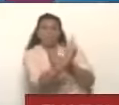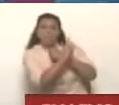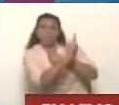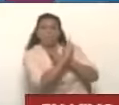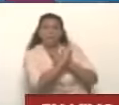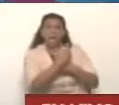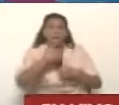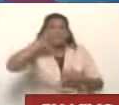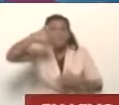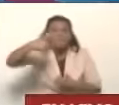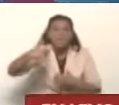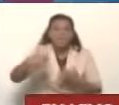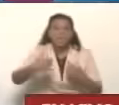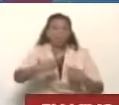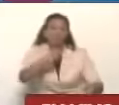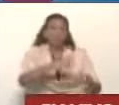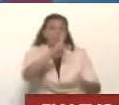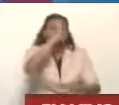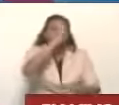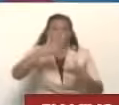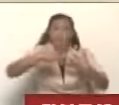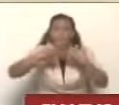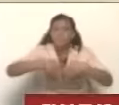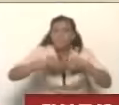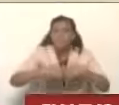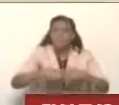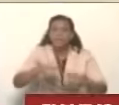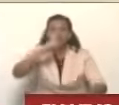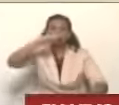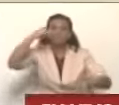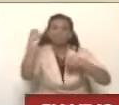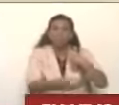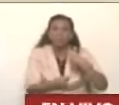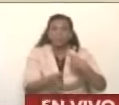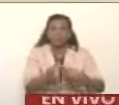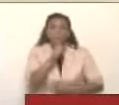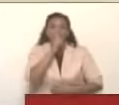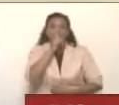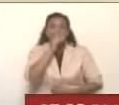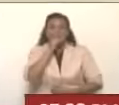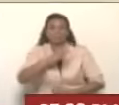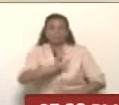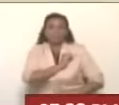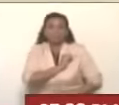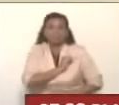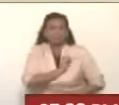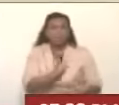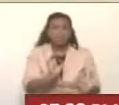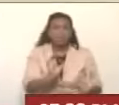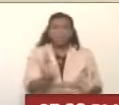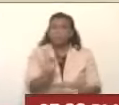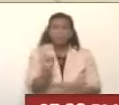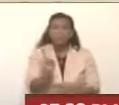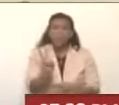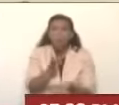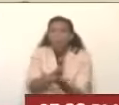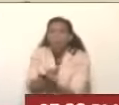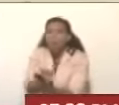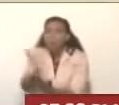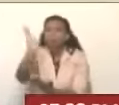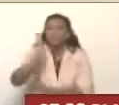sus familias, sus cuentas bancarias, sus empresas, su logística. Pero ya Venezuela encontró su